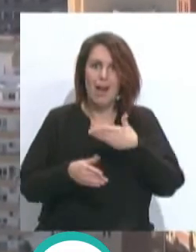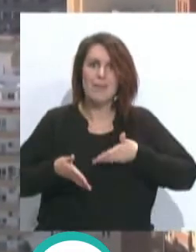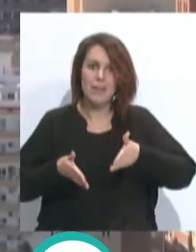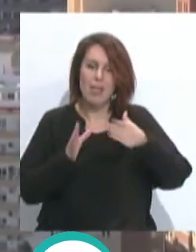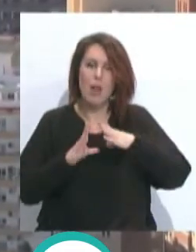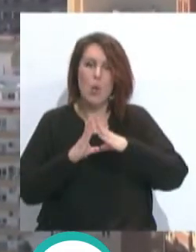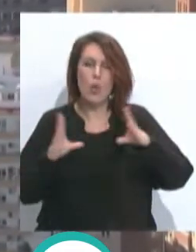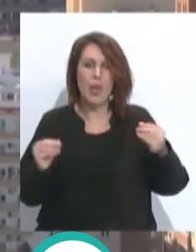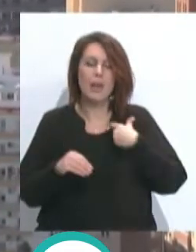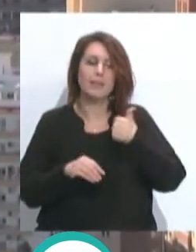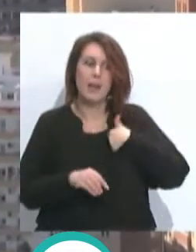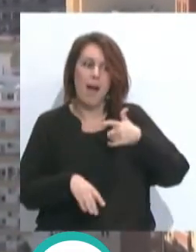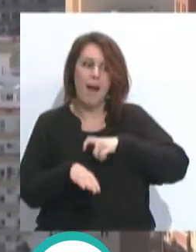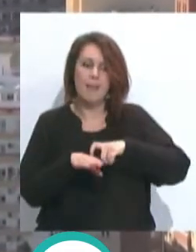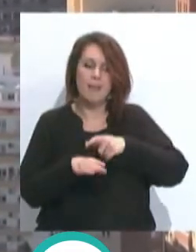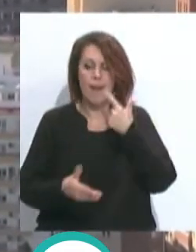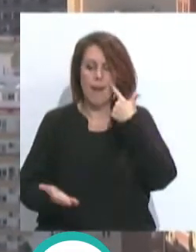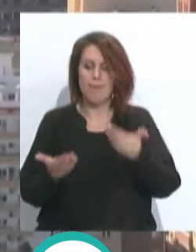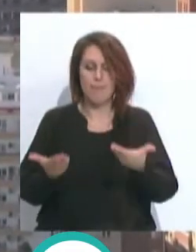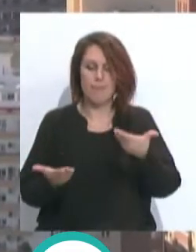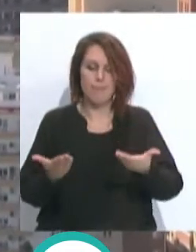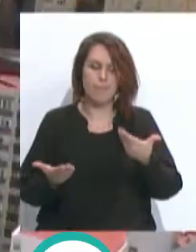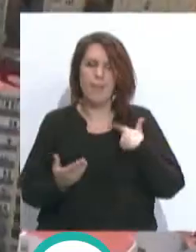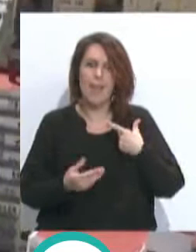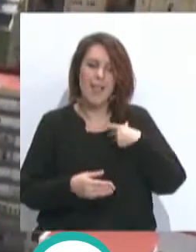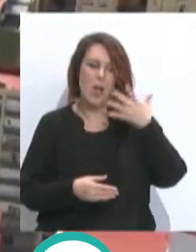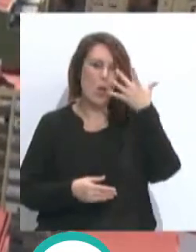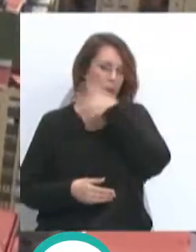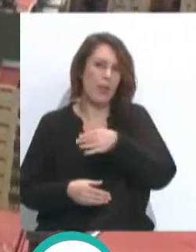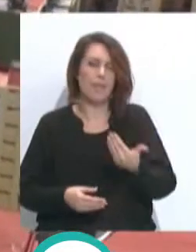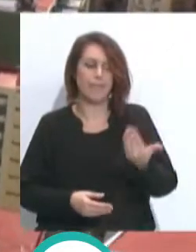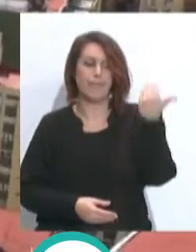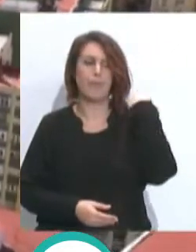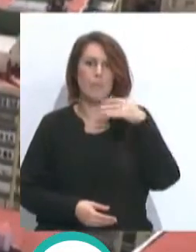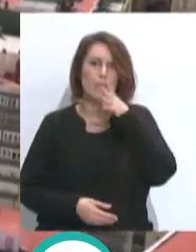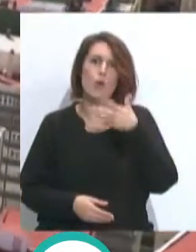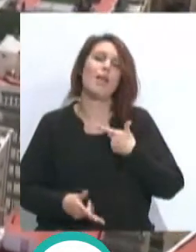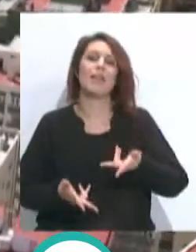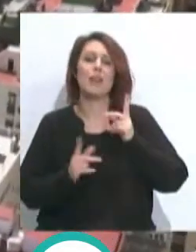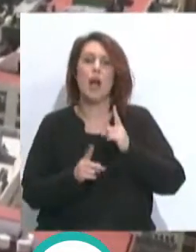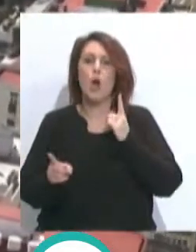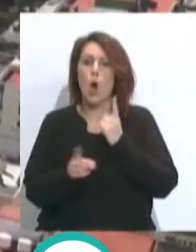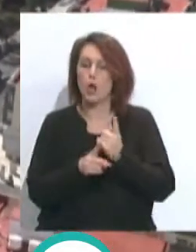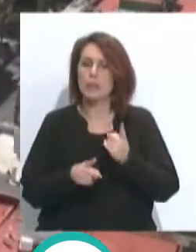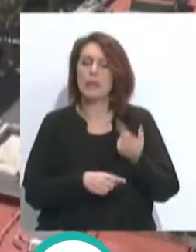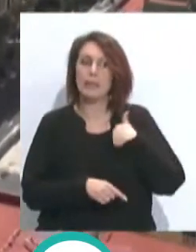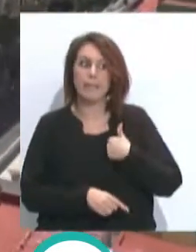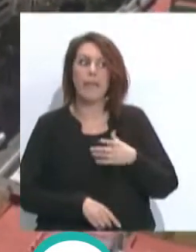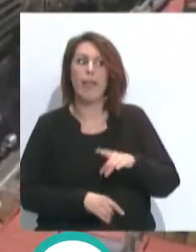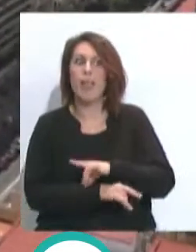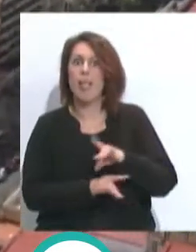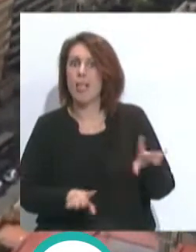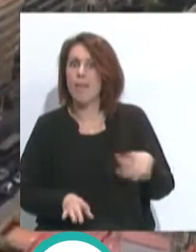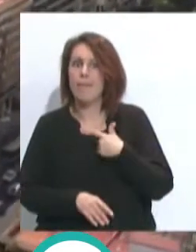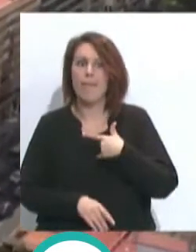Andalucía y tras cotejar sus características con otros hechos denunciados contra la libertad e indignidad sexual. Se logró esclarecer